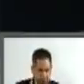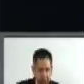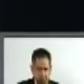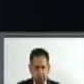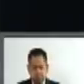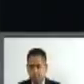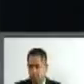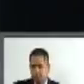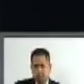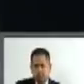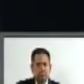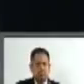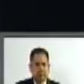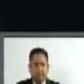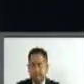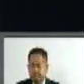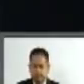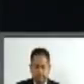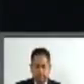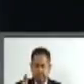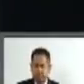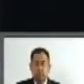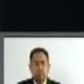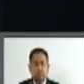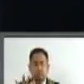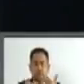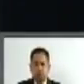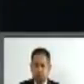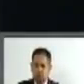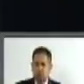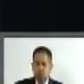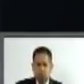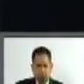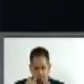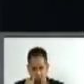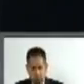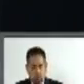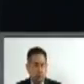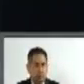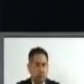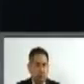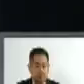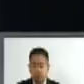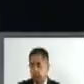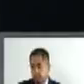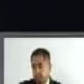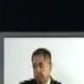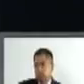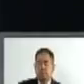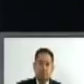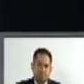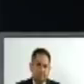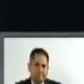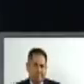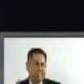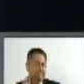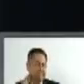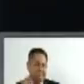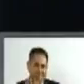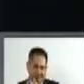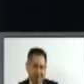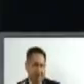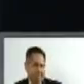representatividad democrática y la inclusión. Si bien la estructura básica de nuestros sistemas políticos difiere, México